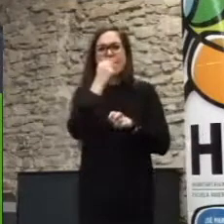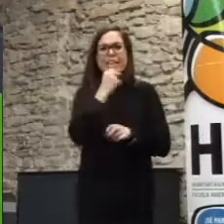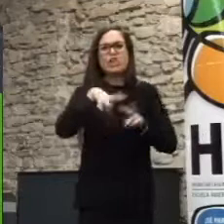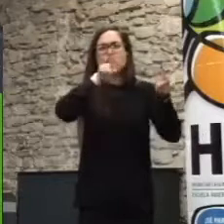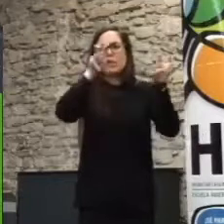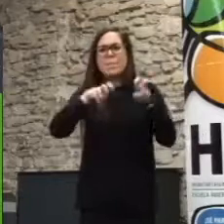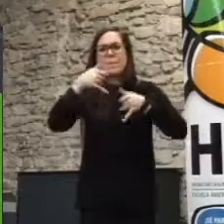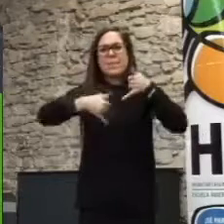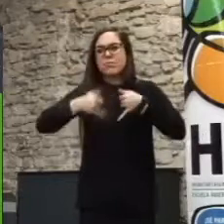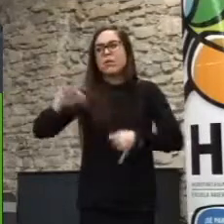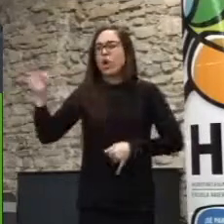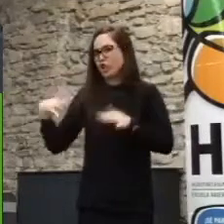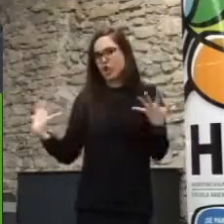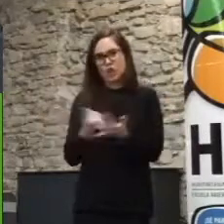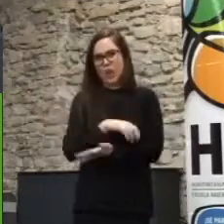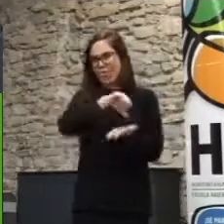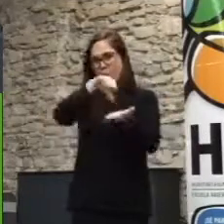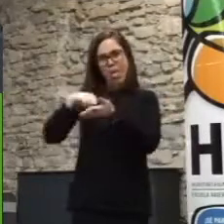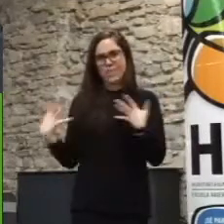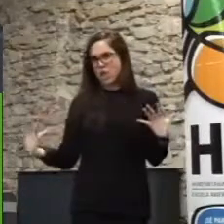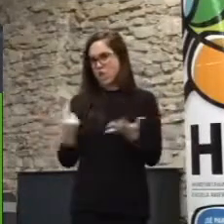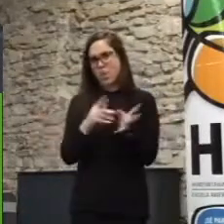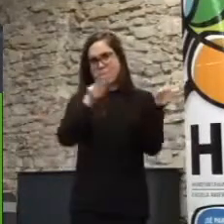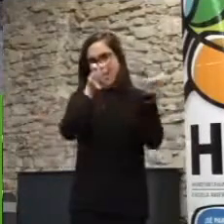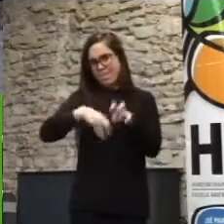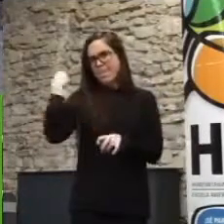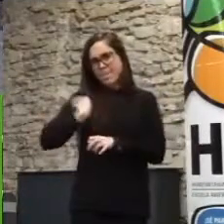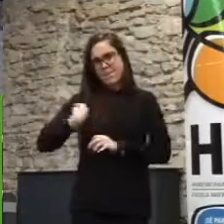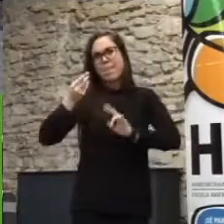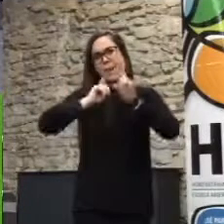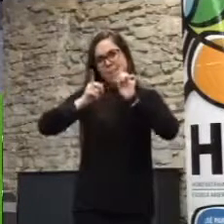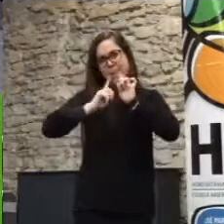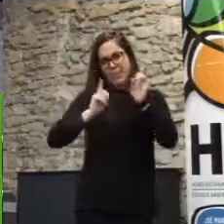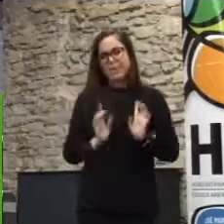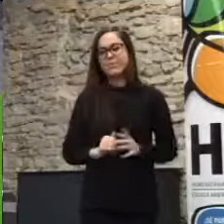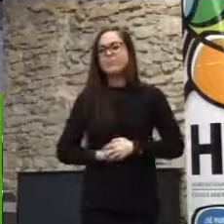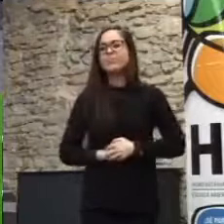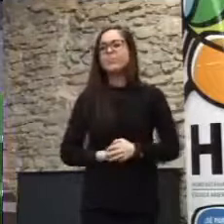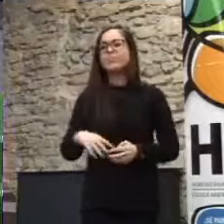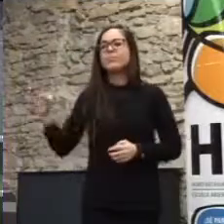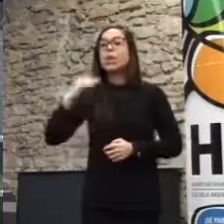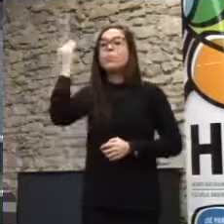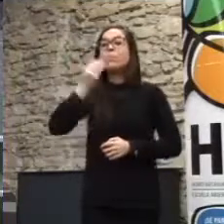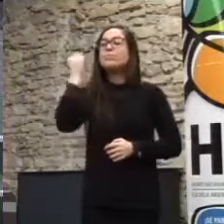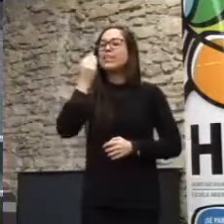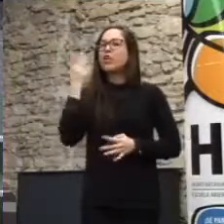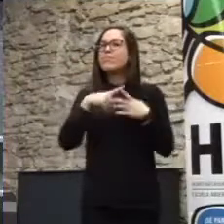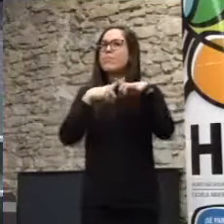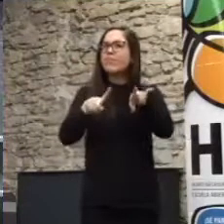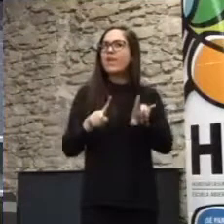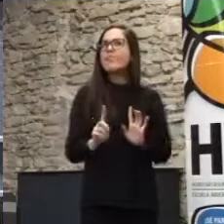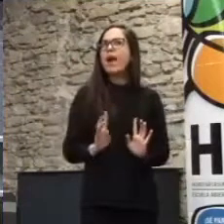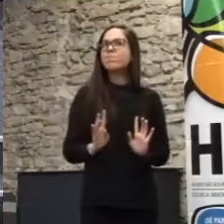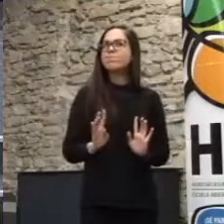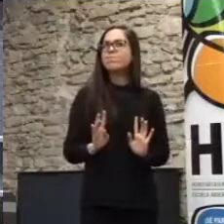son universales, ¿eh? Sí. Esos en todas las ciudades. Yo creo que donde más se nota la diferencia